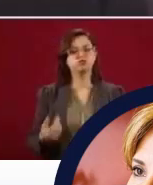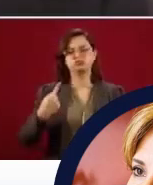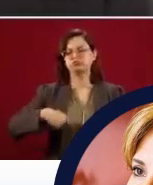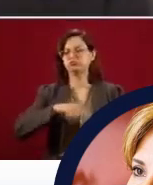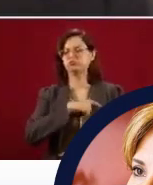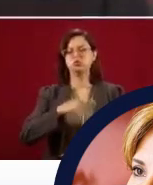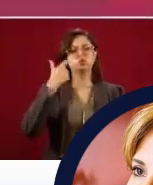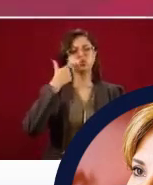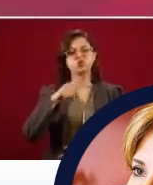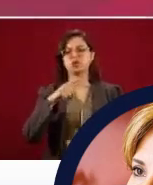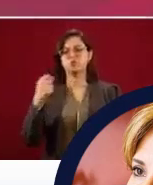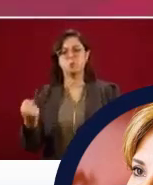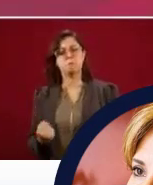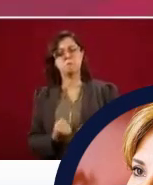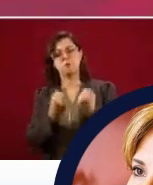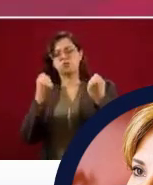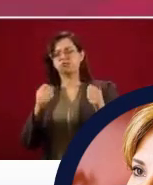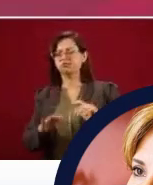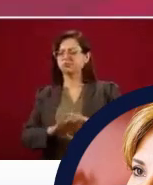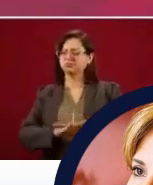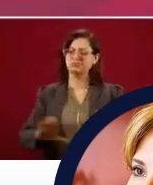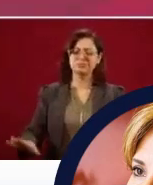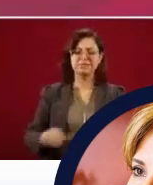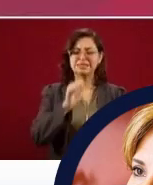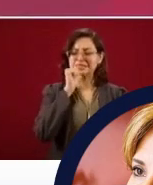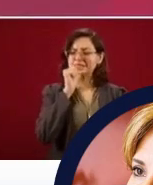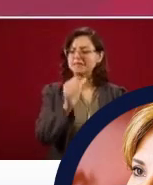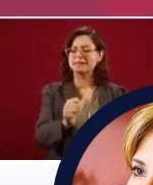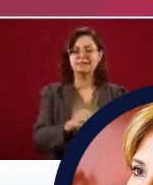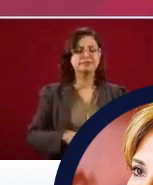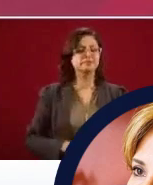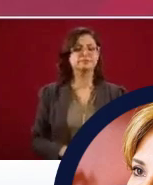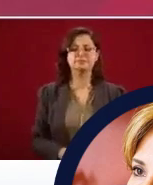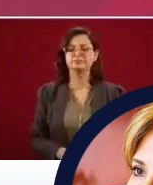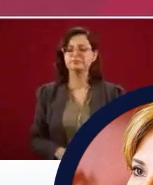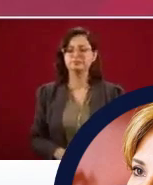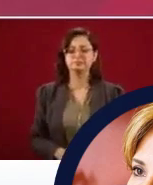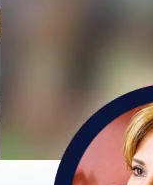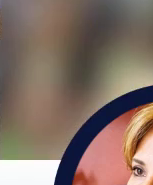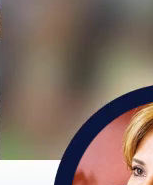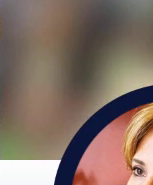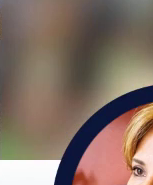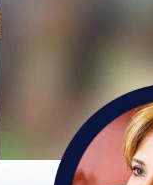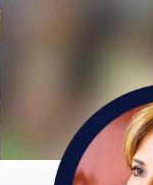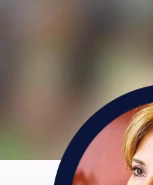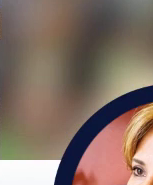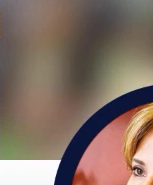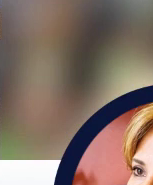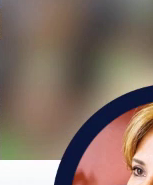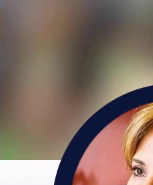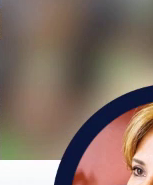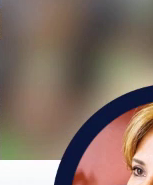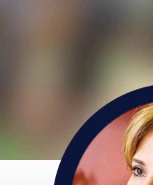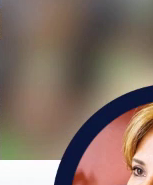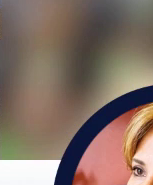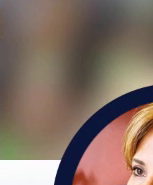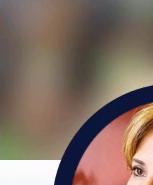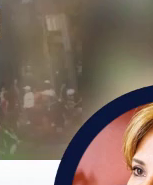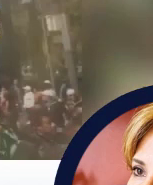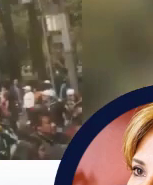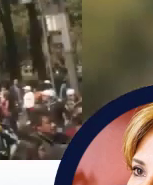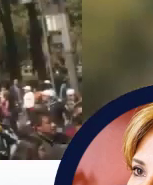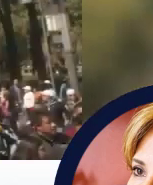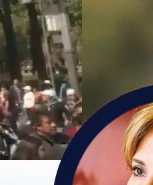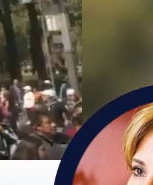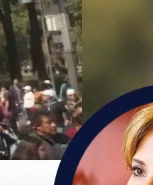Mira, bueno, yo creo que hay dos cosas. Una es que ninguna política de seguridad,